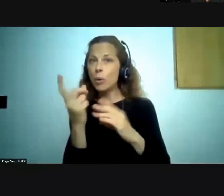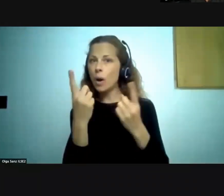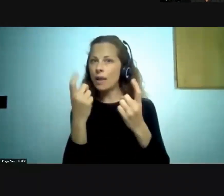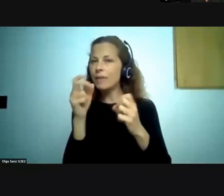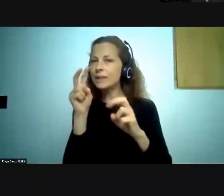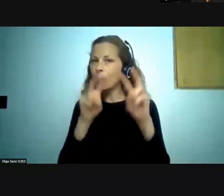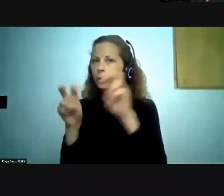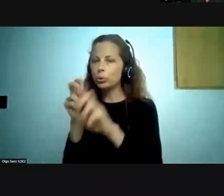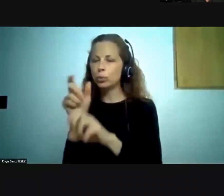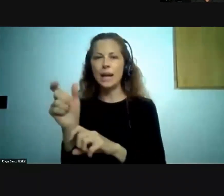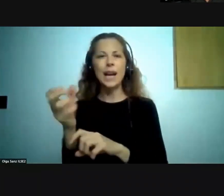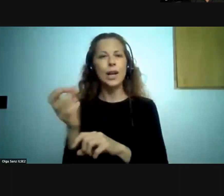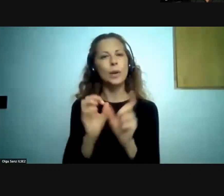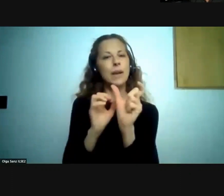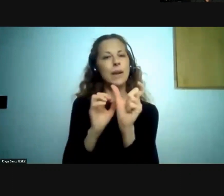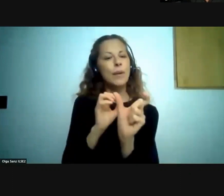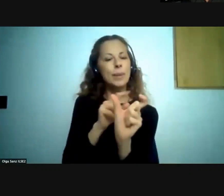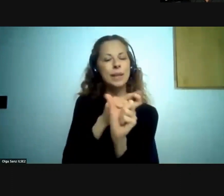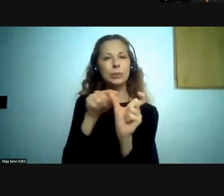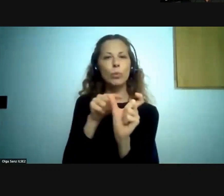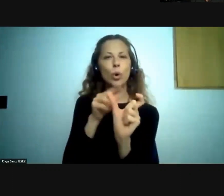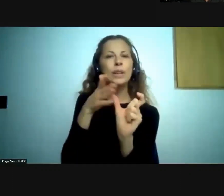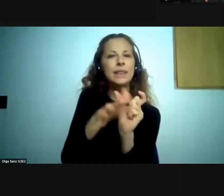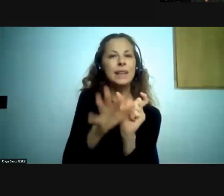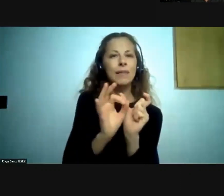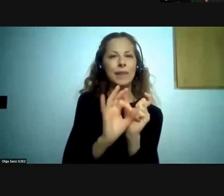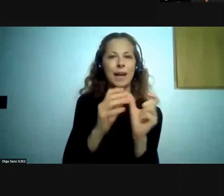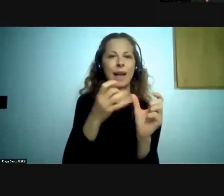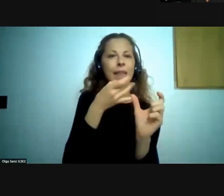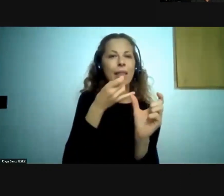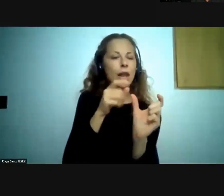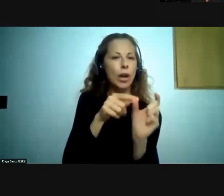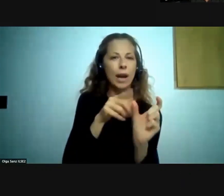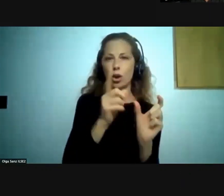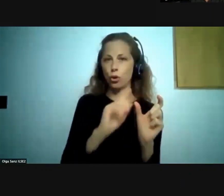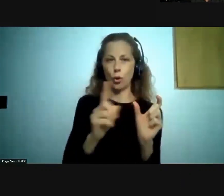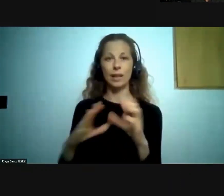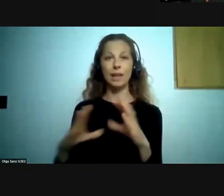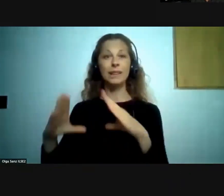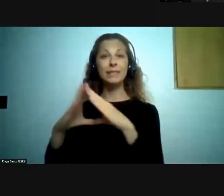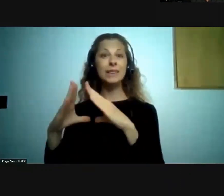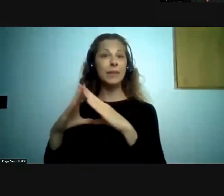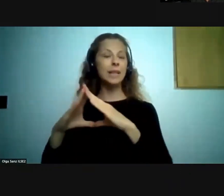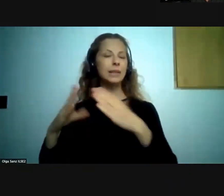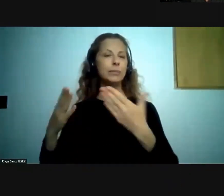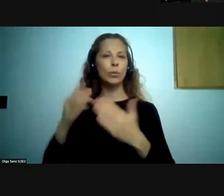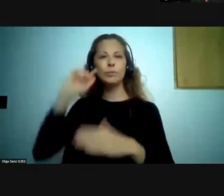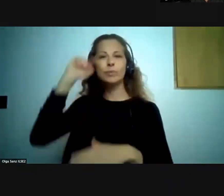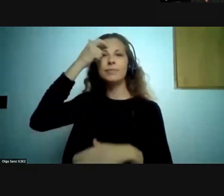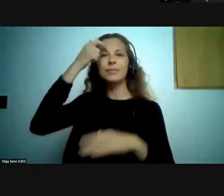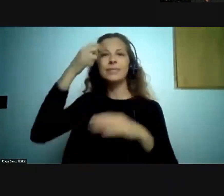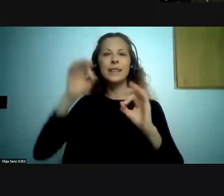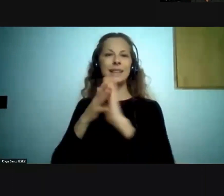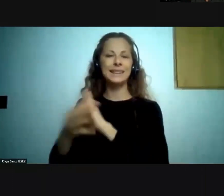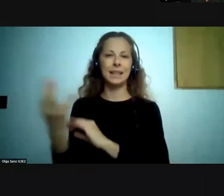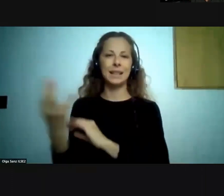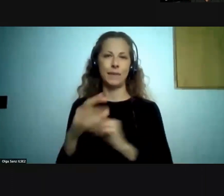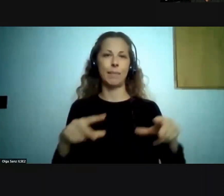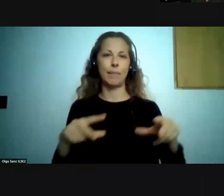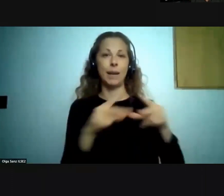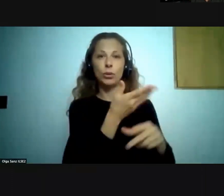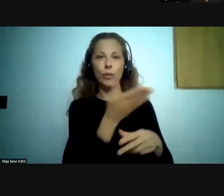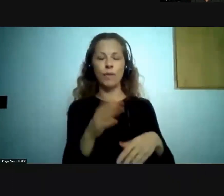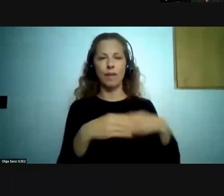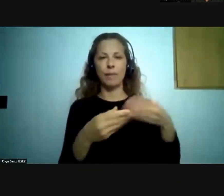el etimológico ni el del diccionario, si no conocen lo que significa el feminismo para alcanzar la igualdad en una sociedad democrática,